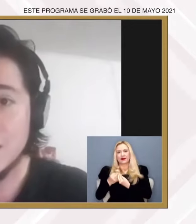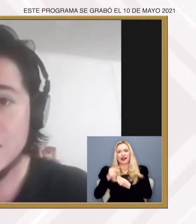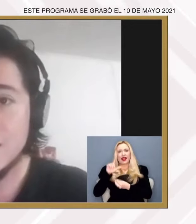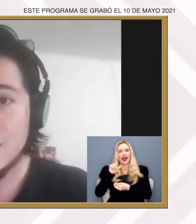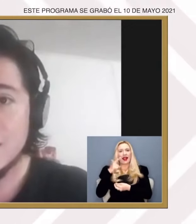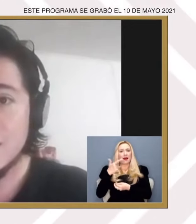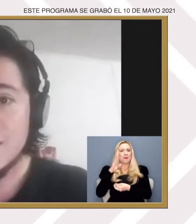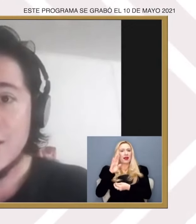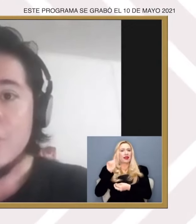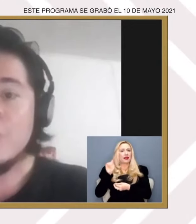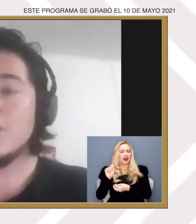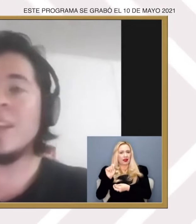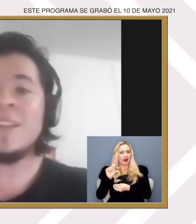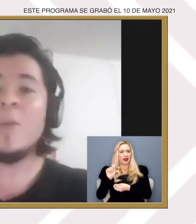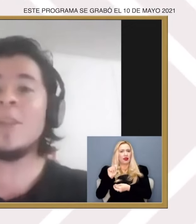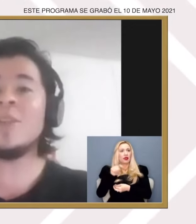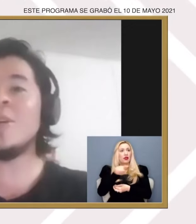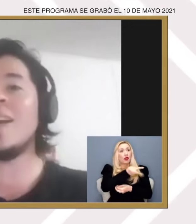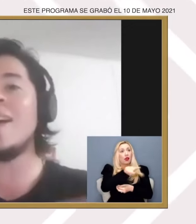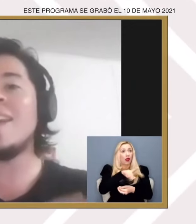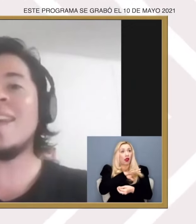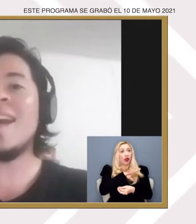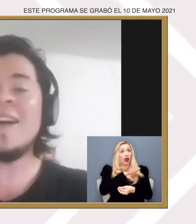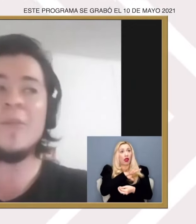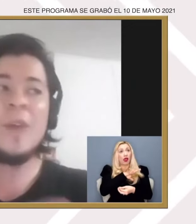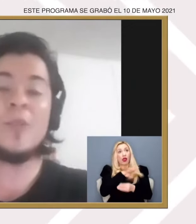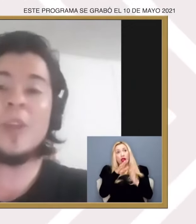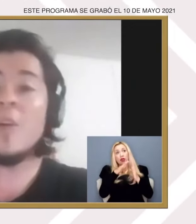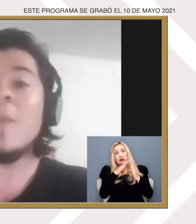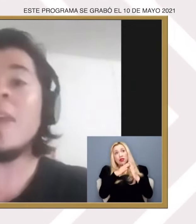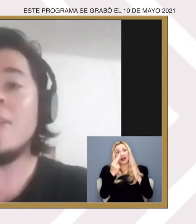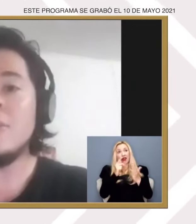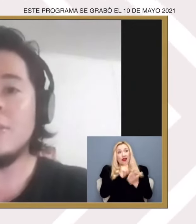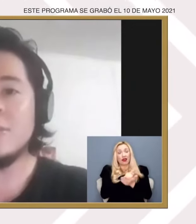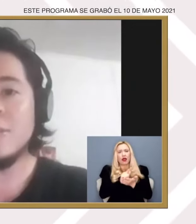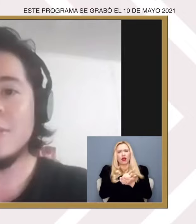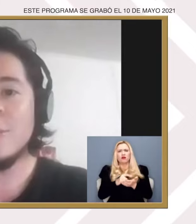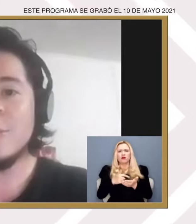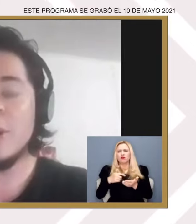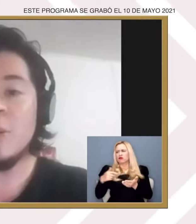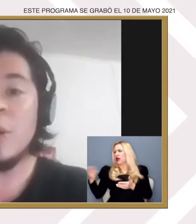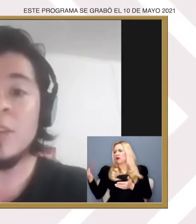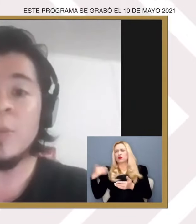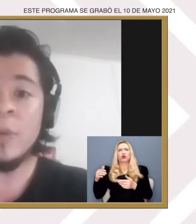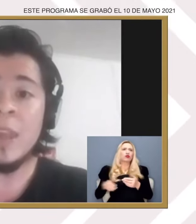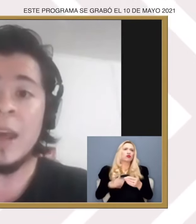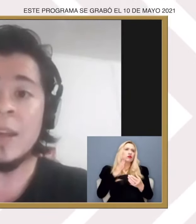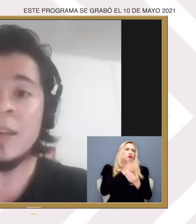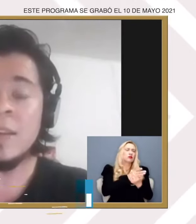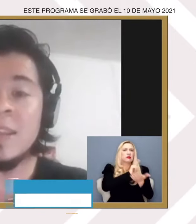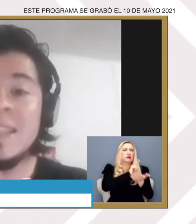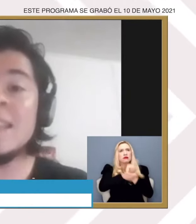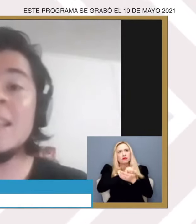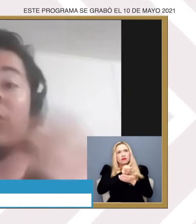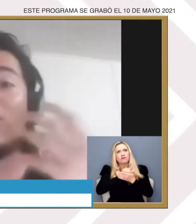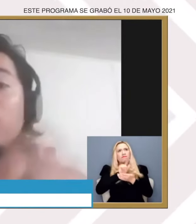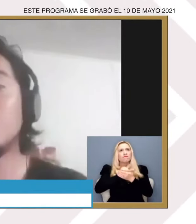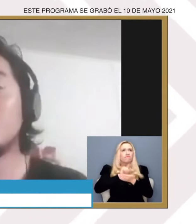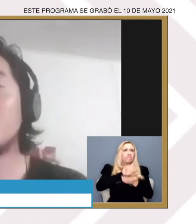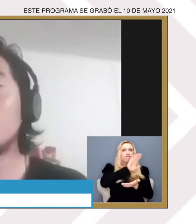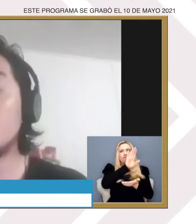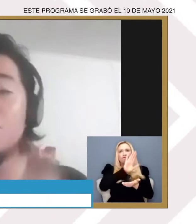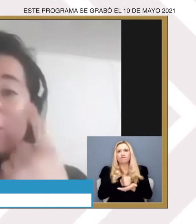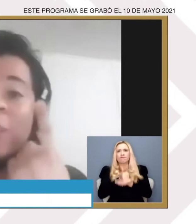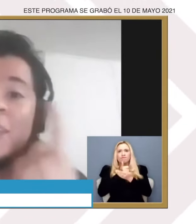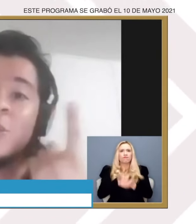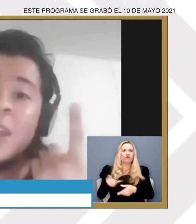LGBT, porque en ese momento era el único medio por el cual yo podía, y esta